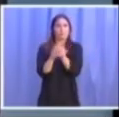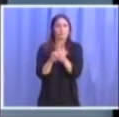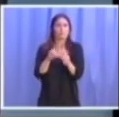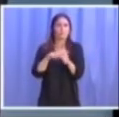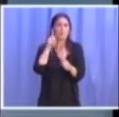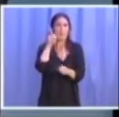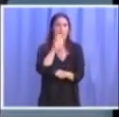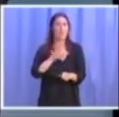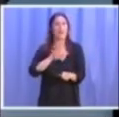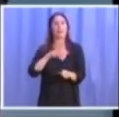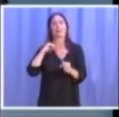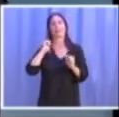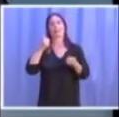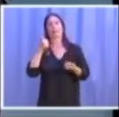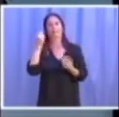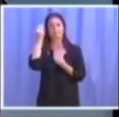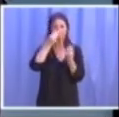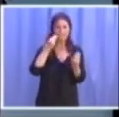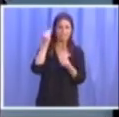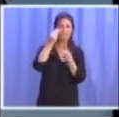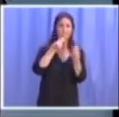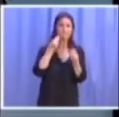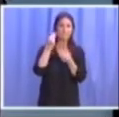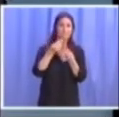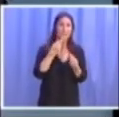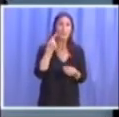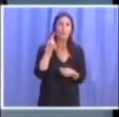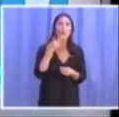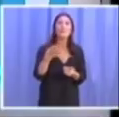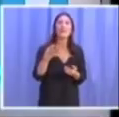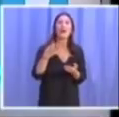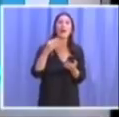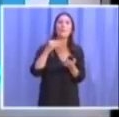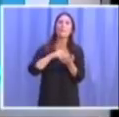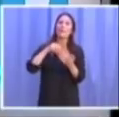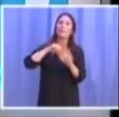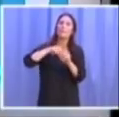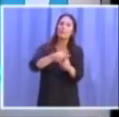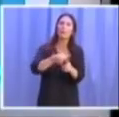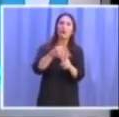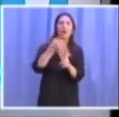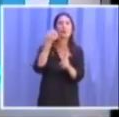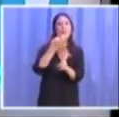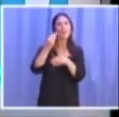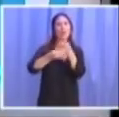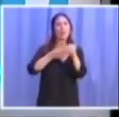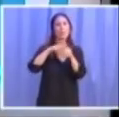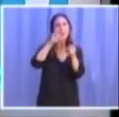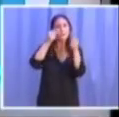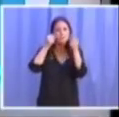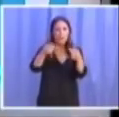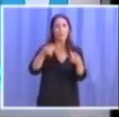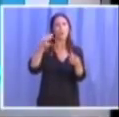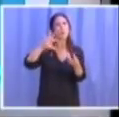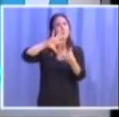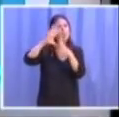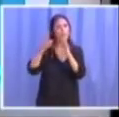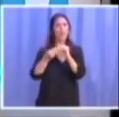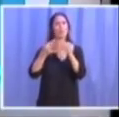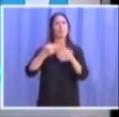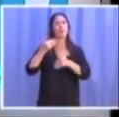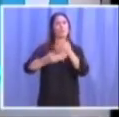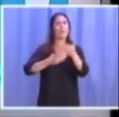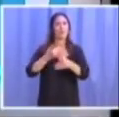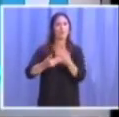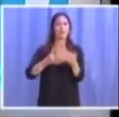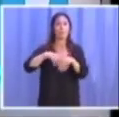parece que van entrando en razón. ¿Cuánta presión ciudadana tiene que haber para que realmente se den cuenta de que hace falta avanzar, de que nos hace